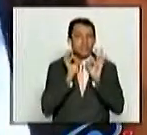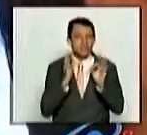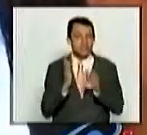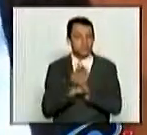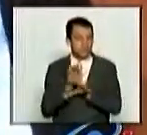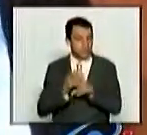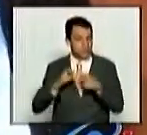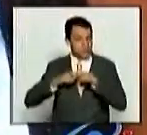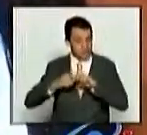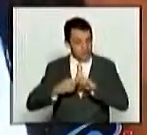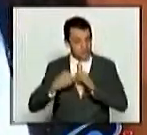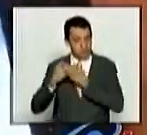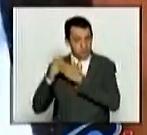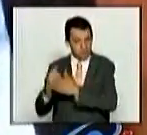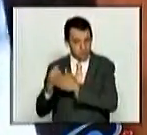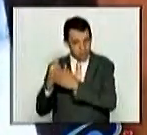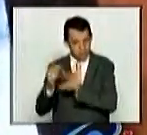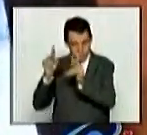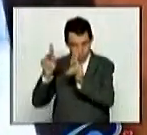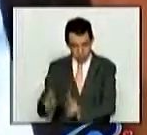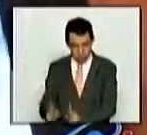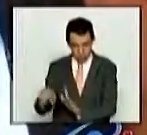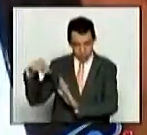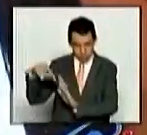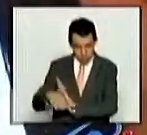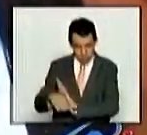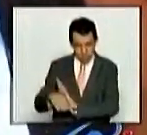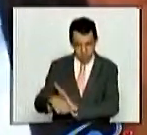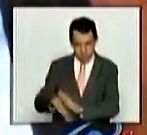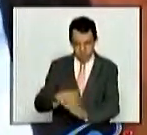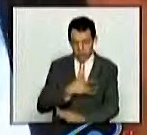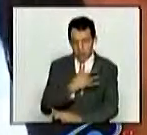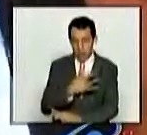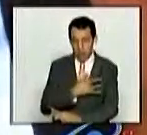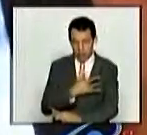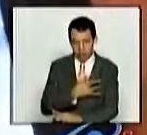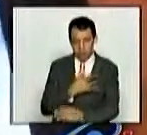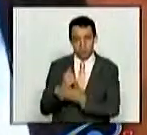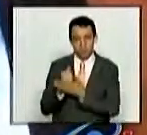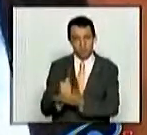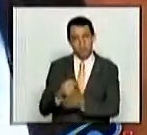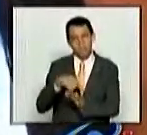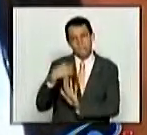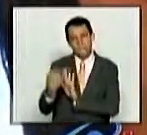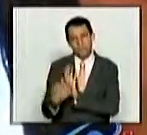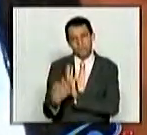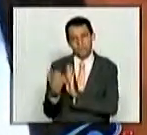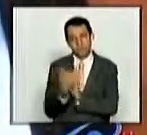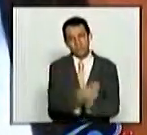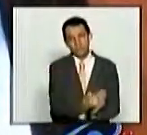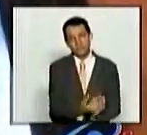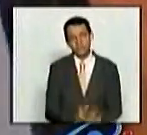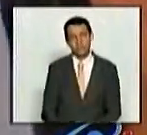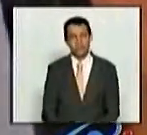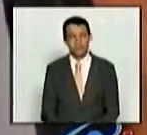condiciones a nivel de ciertos padecimientos que tenemos desde la auriculoterapia.